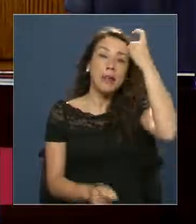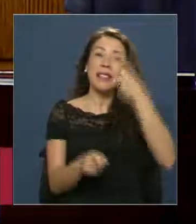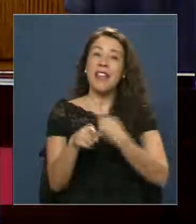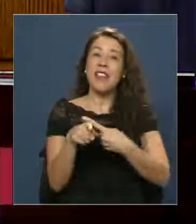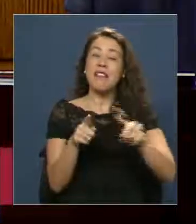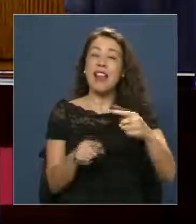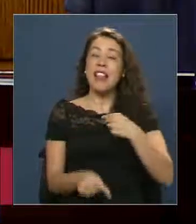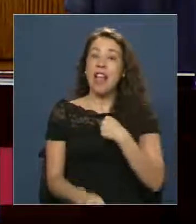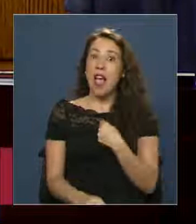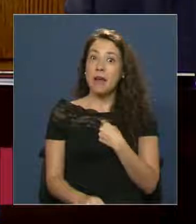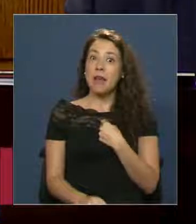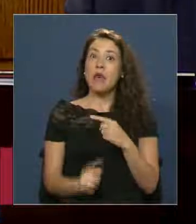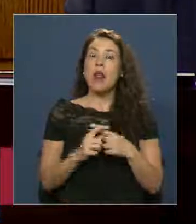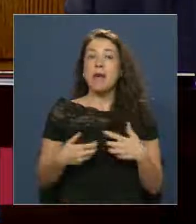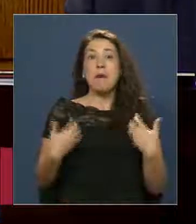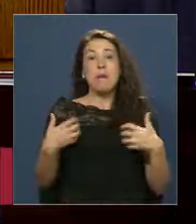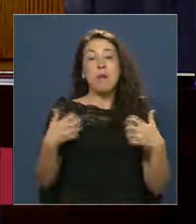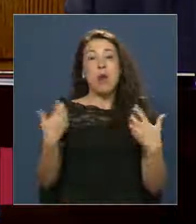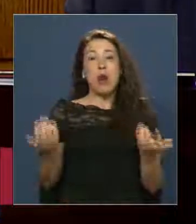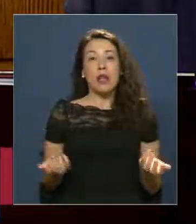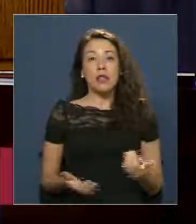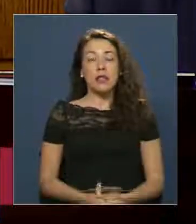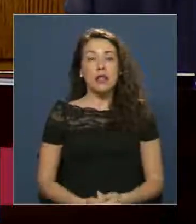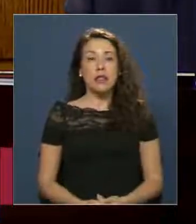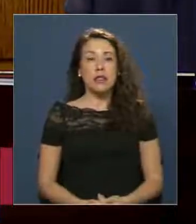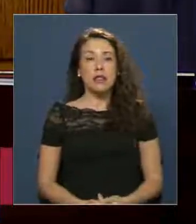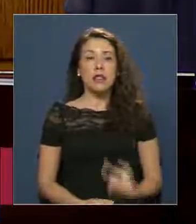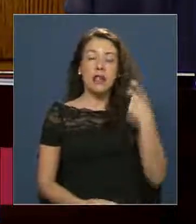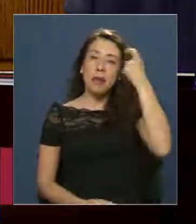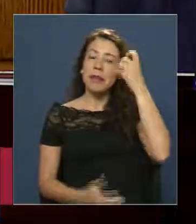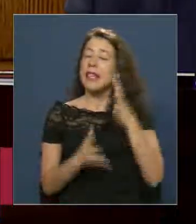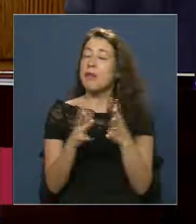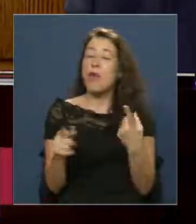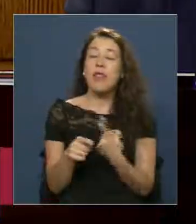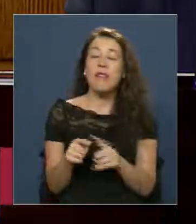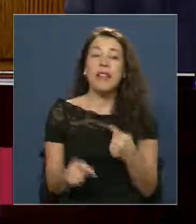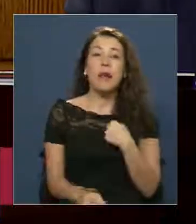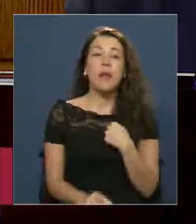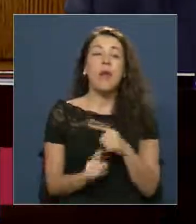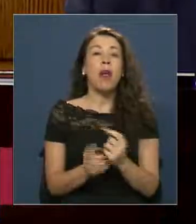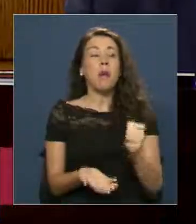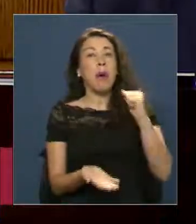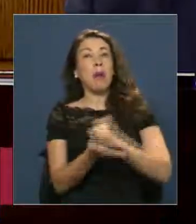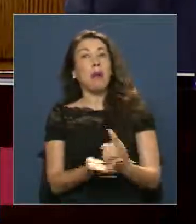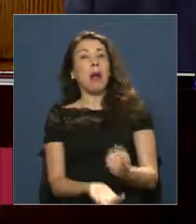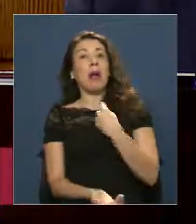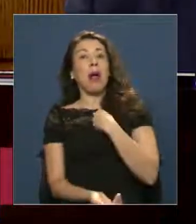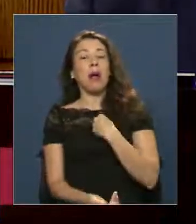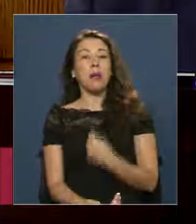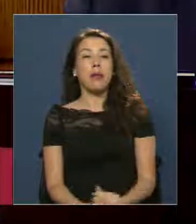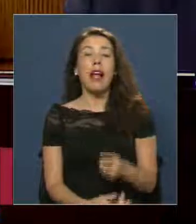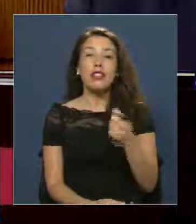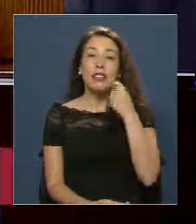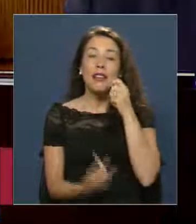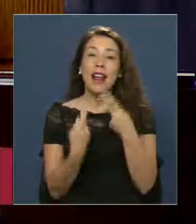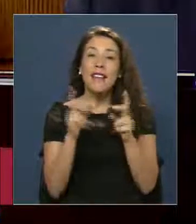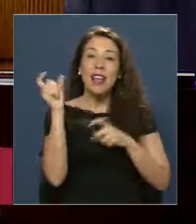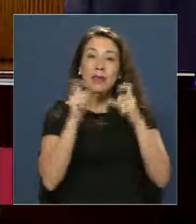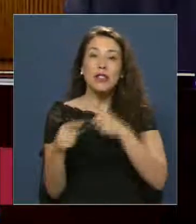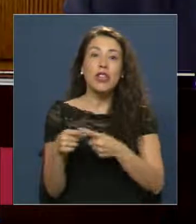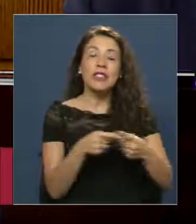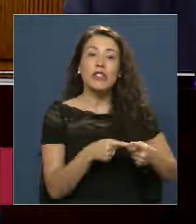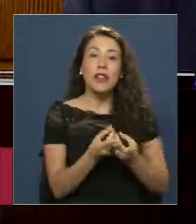a mí, a quienes me irrita además, que piensan tan distinto a mí y que me interpelan de cierta manera. De eso se trata la libertad de expresión en una